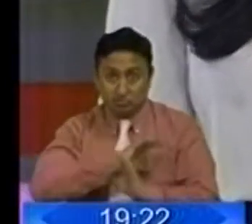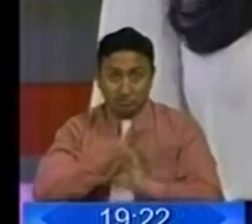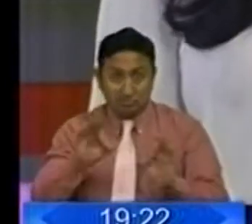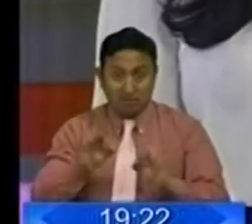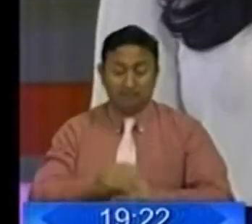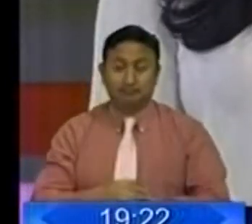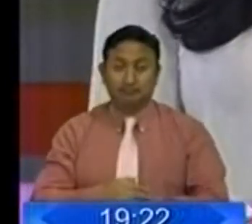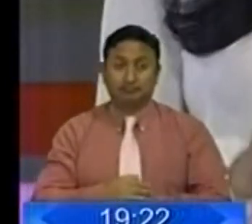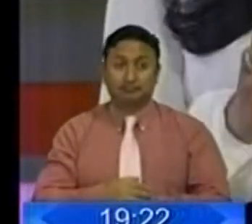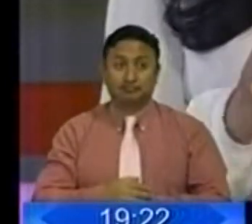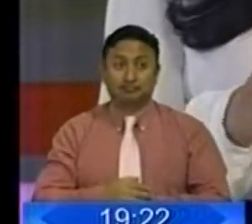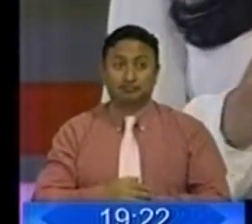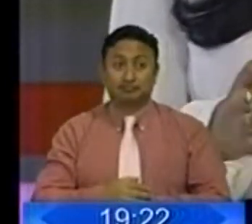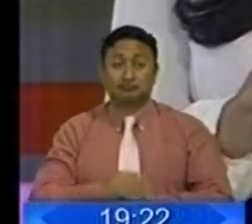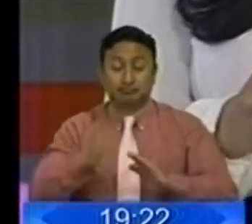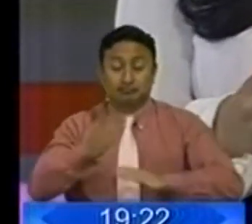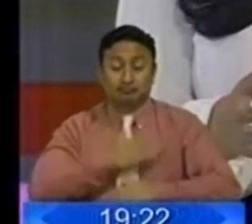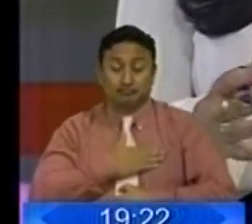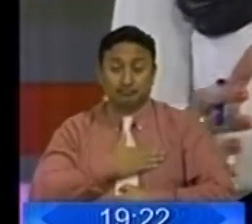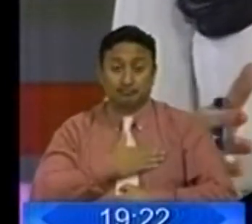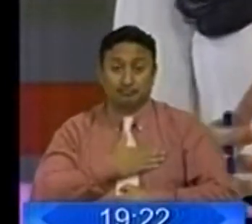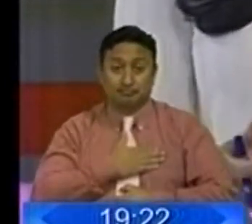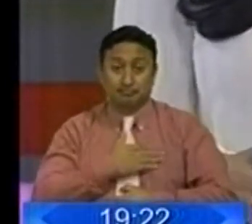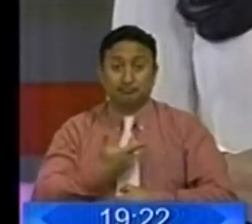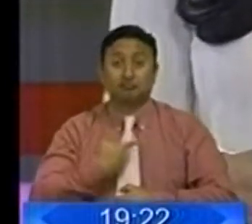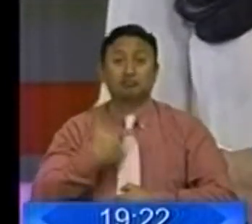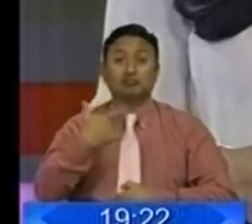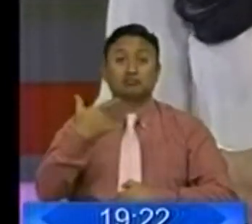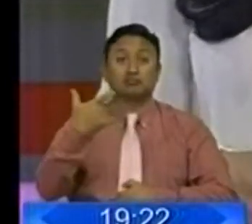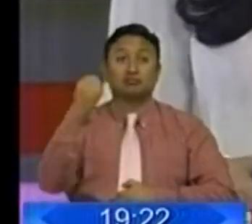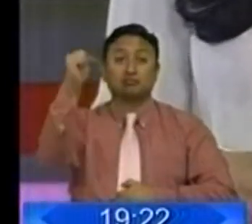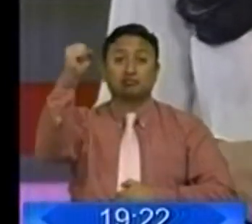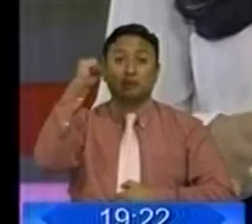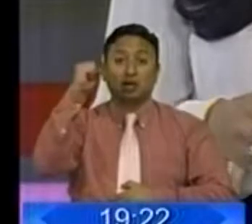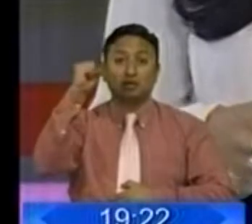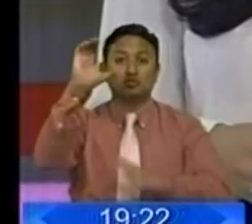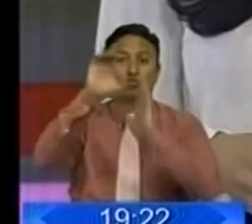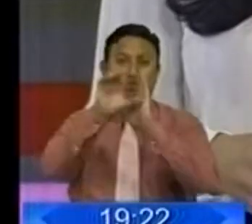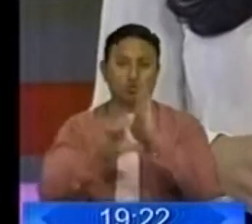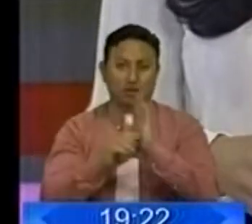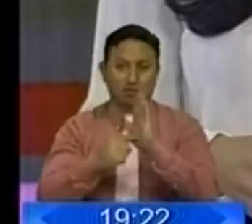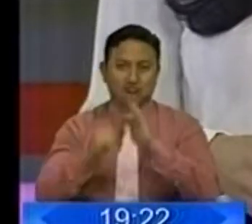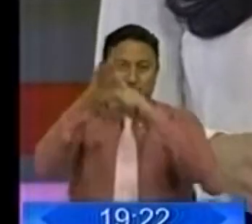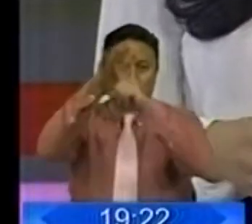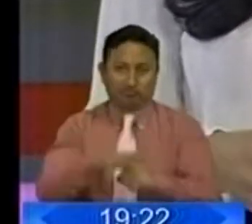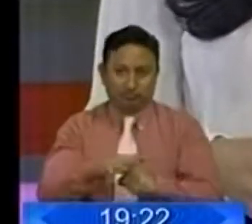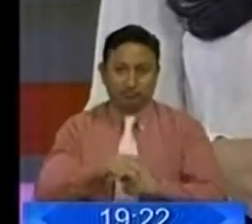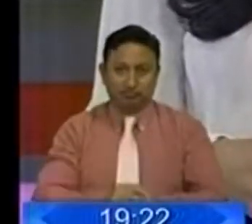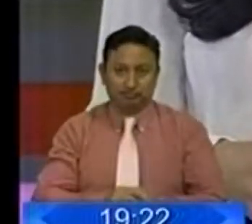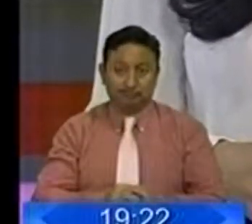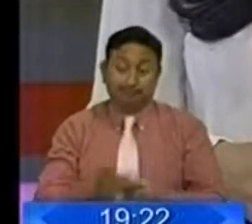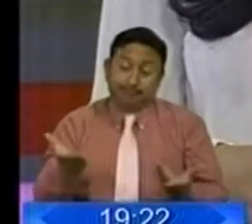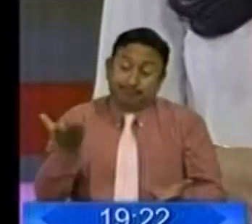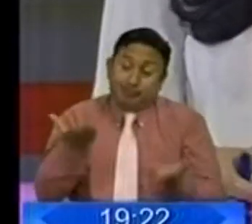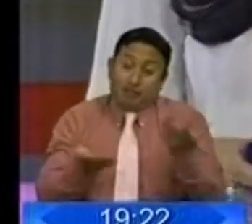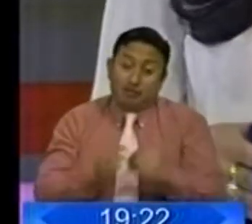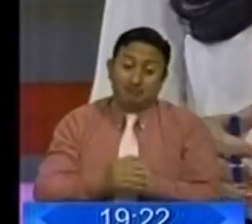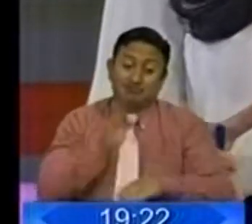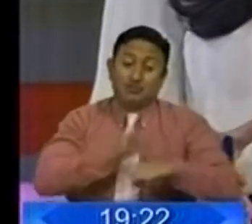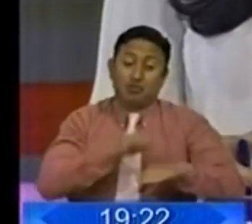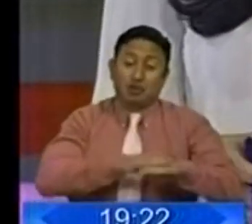de hoy, violentando así de esta manera nuestros derechos constitucionales, probablemente por la